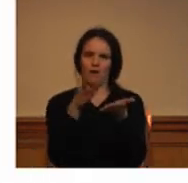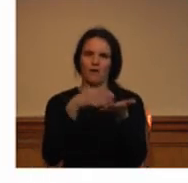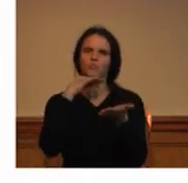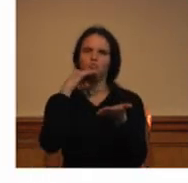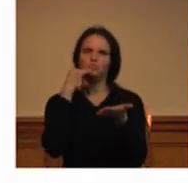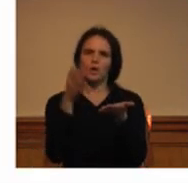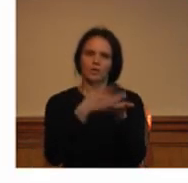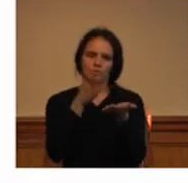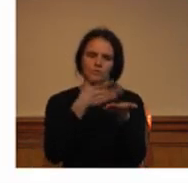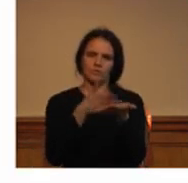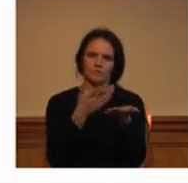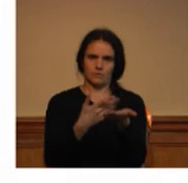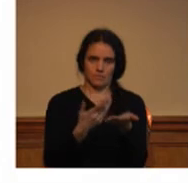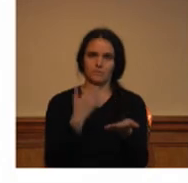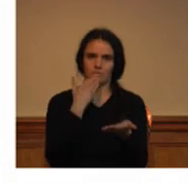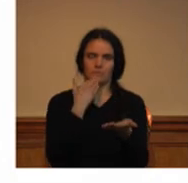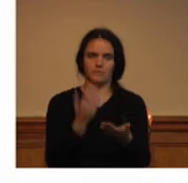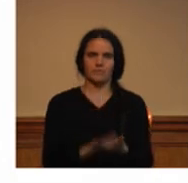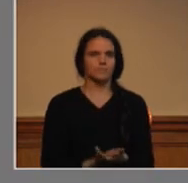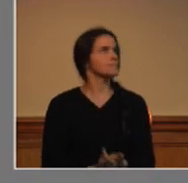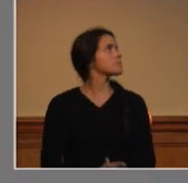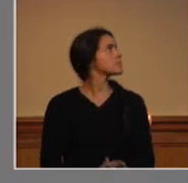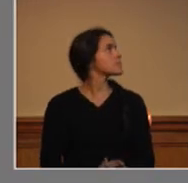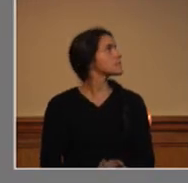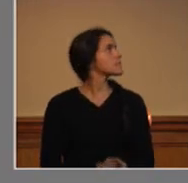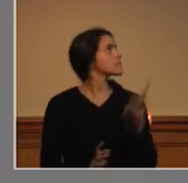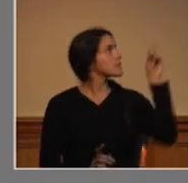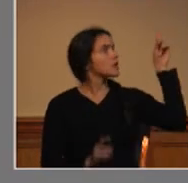estas palabras. Ahí nos redireccionó